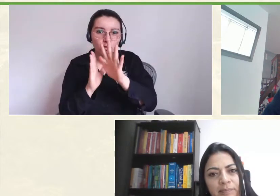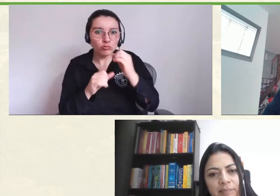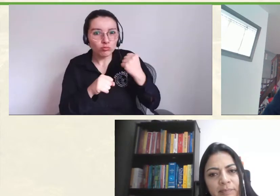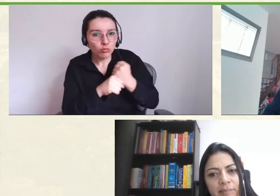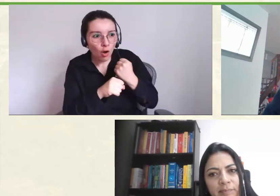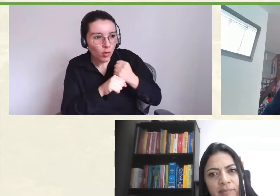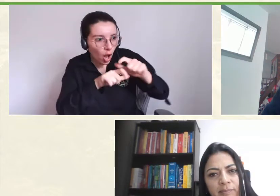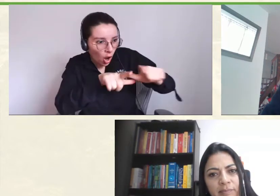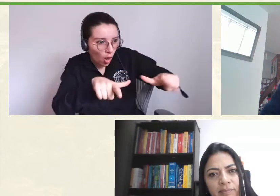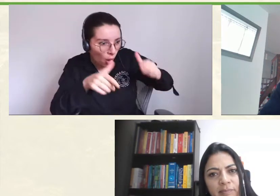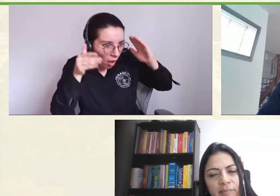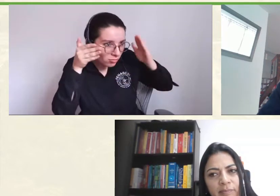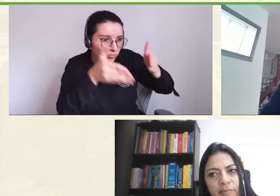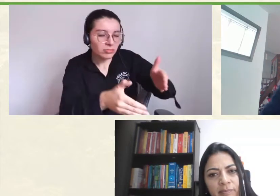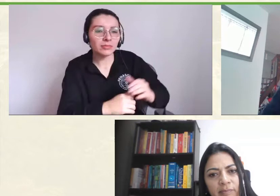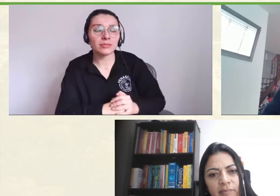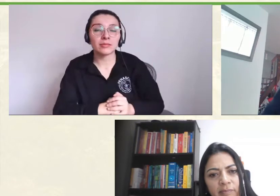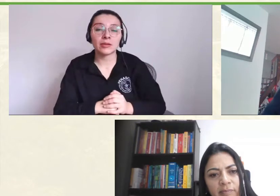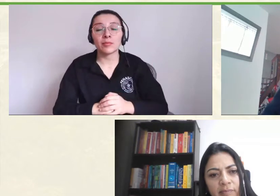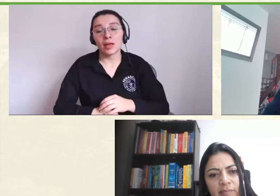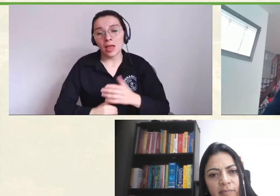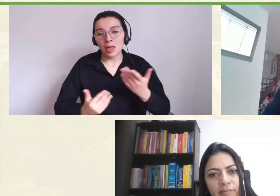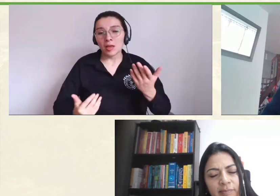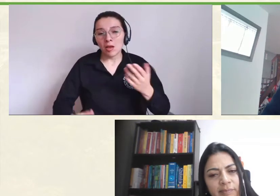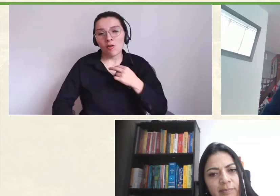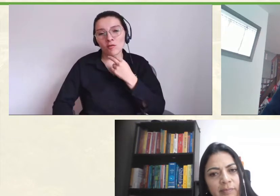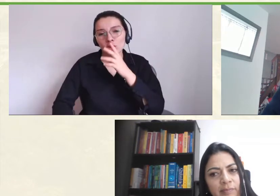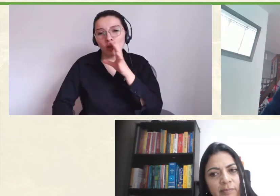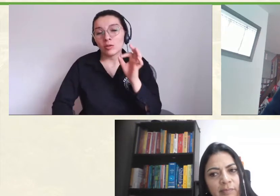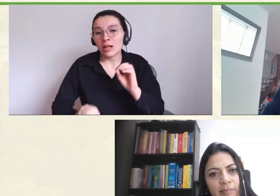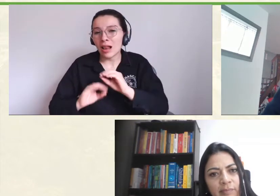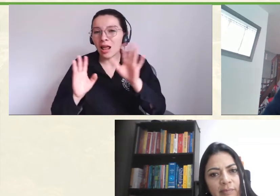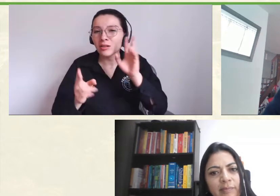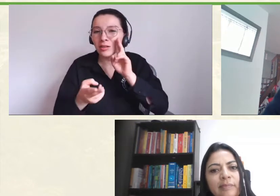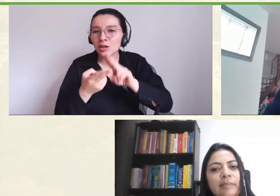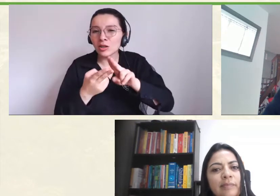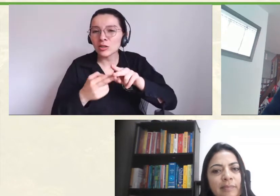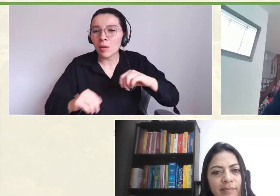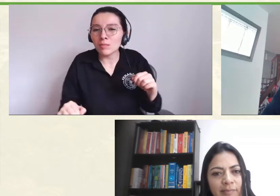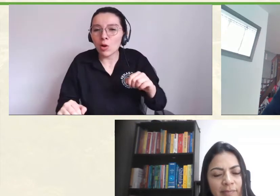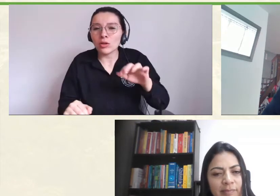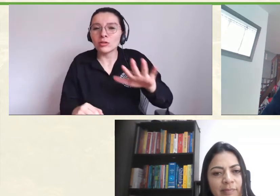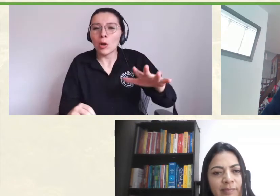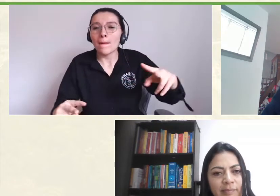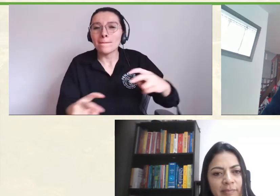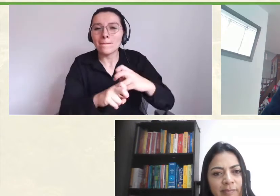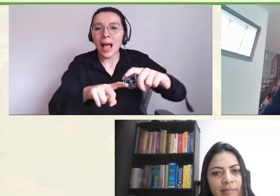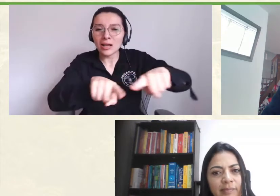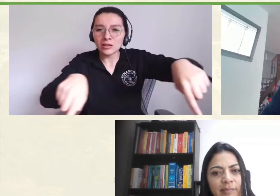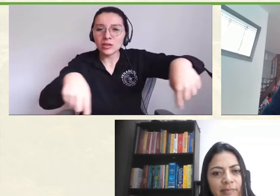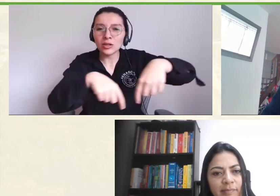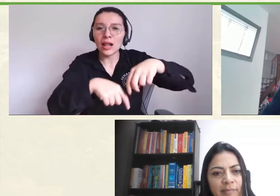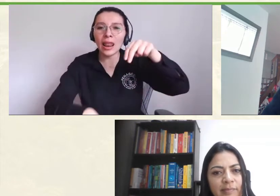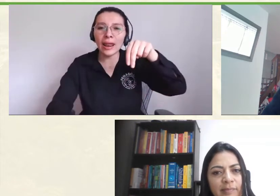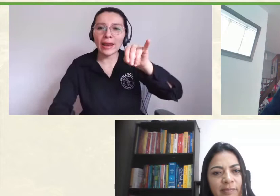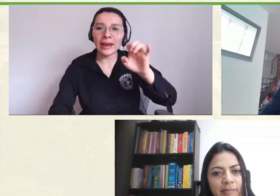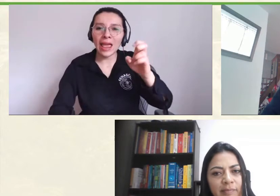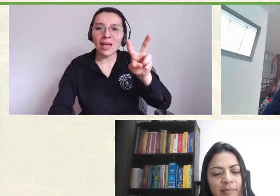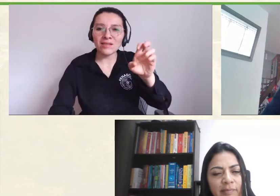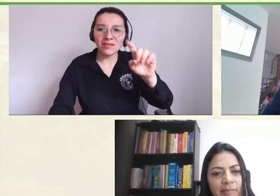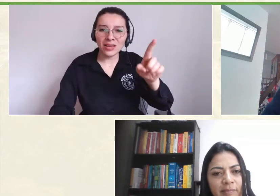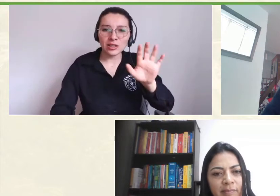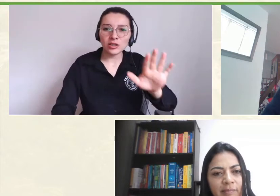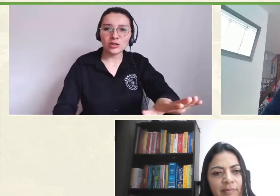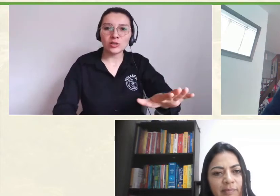proyecto icónico que creo que toda la gente en Bogotá lo conoce, que es la Plazoleta de las Nieves. Está ubicada entre la carrera 7ª y la carrera 8ª con calle